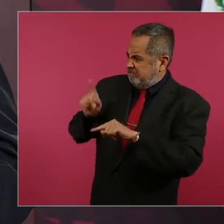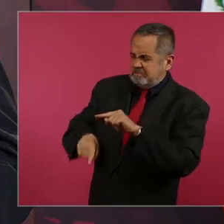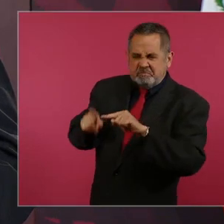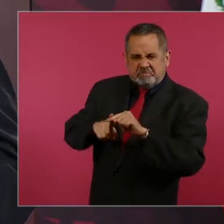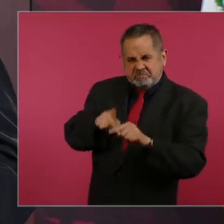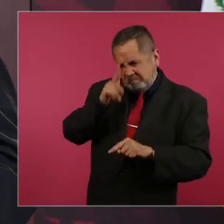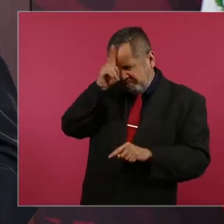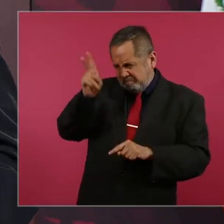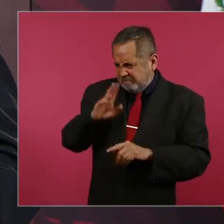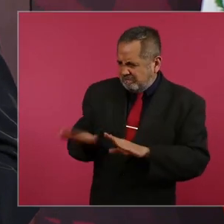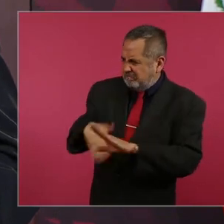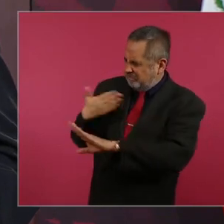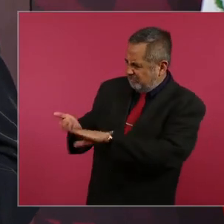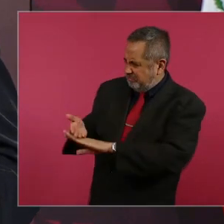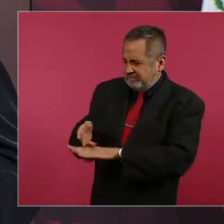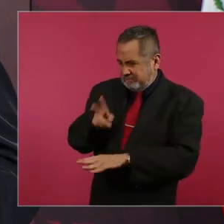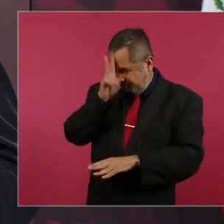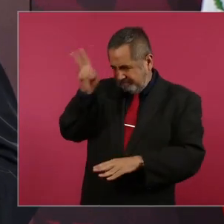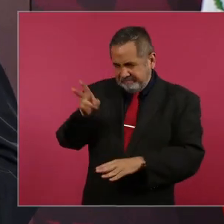contra nosotros.